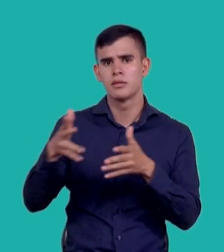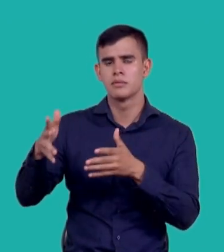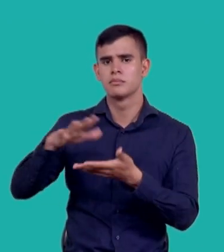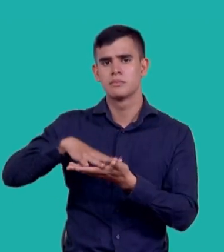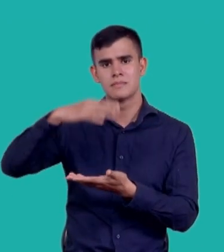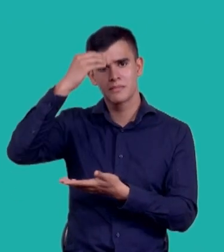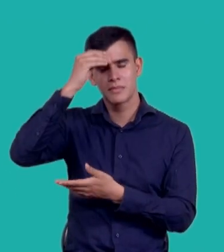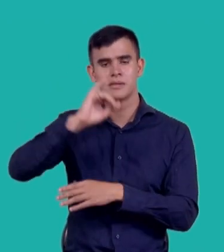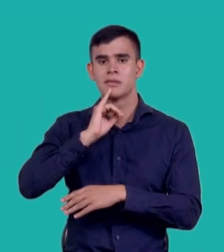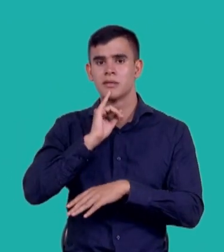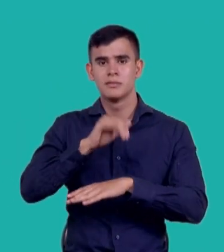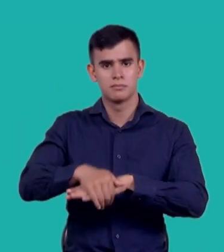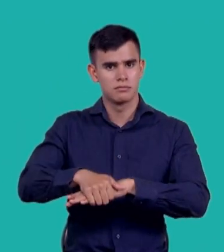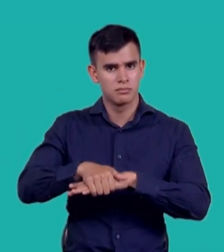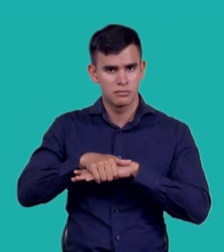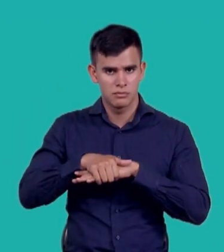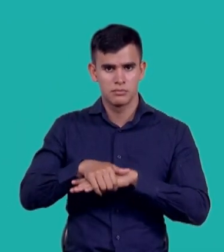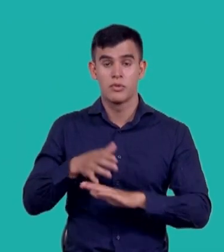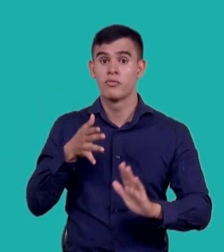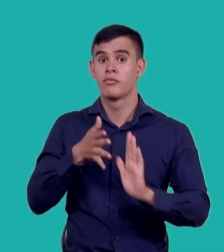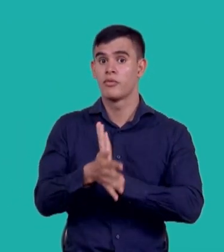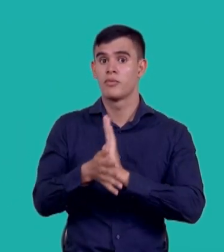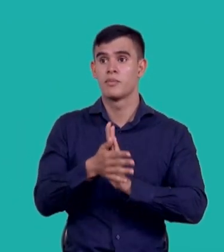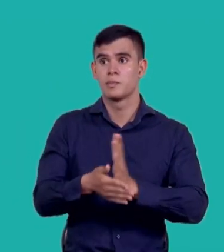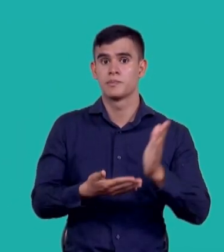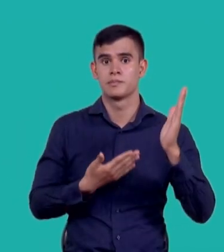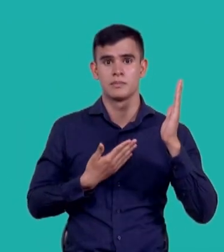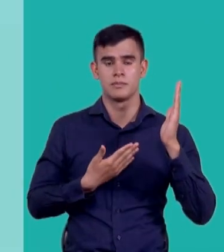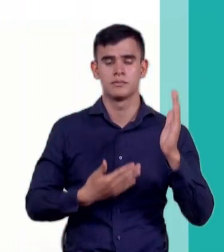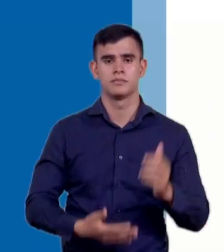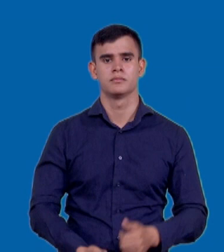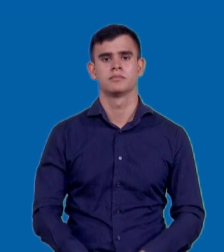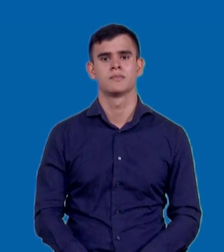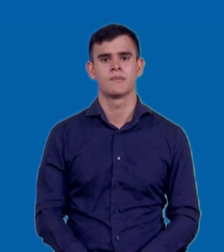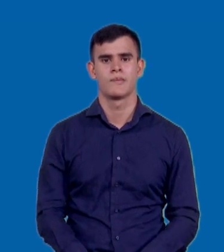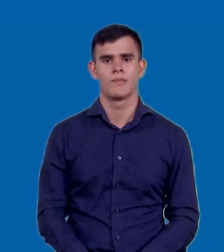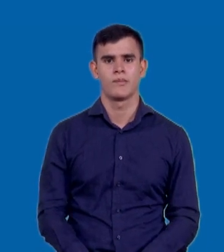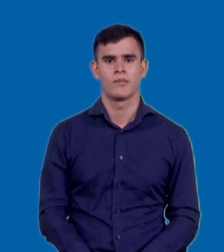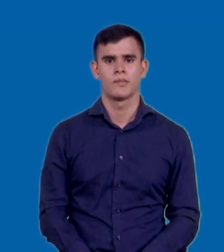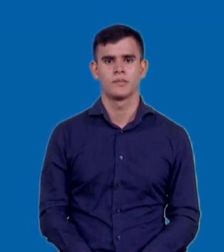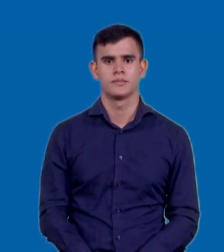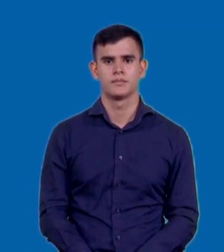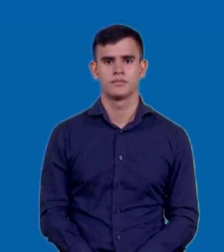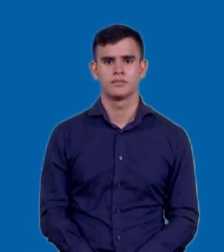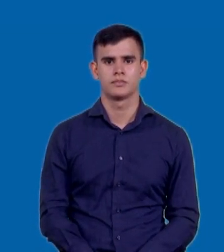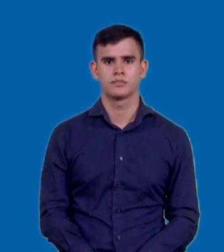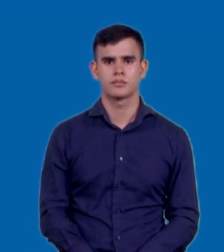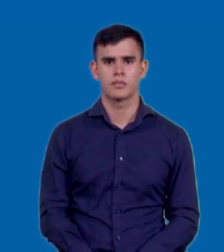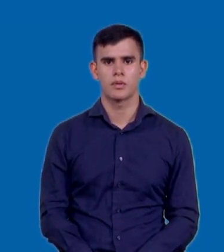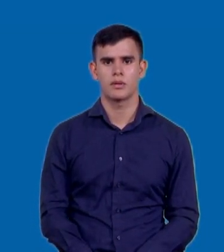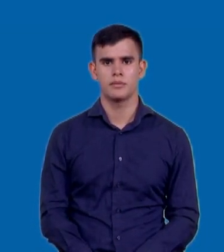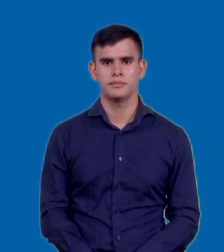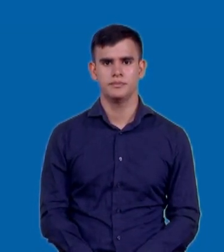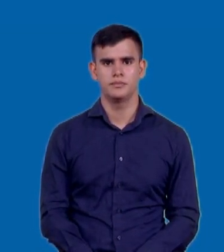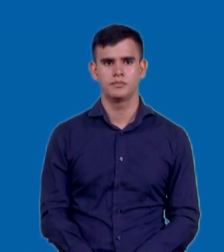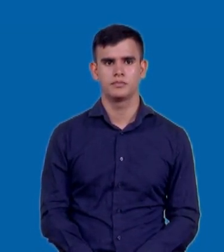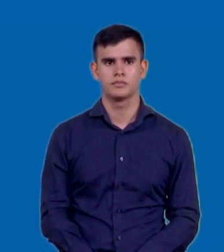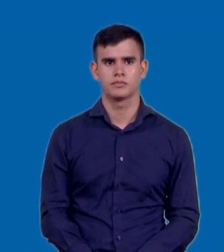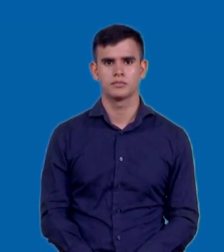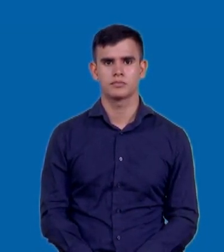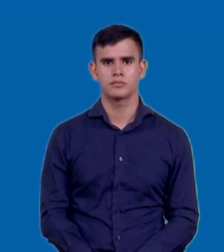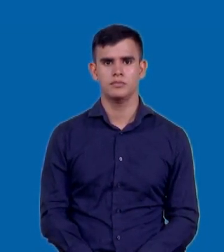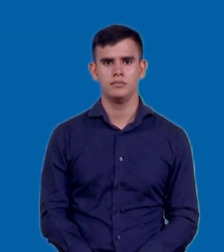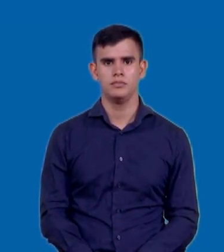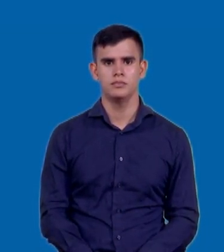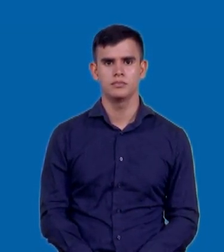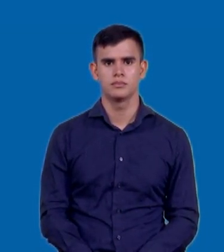en Enseñanza y Aprendizaje del Inglés. Informes. PBX 518-3000, extensión